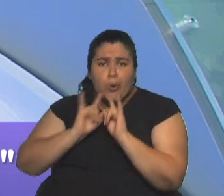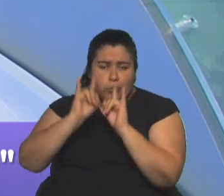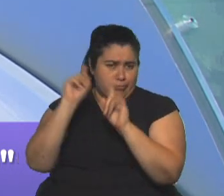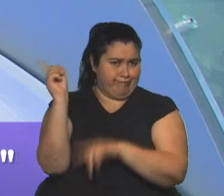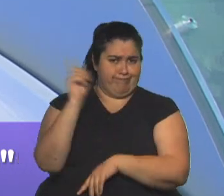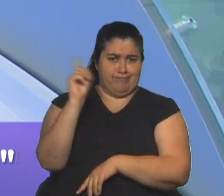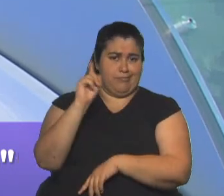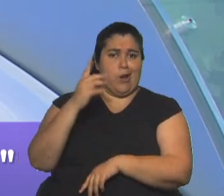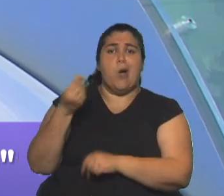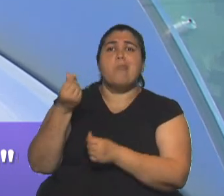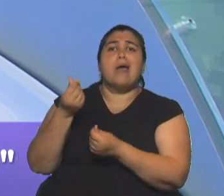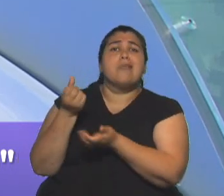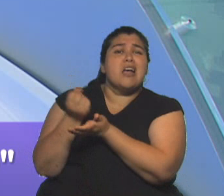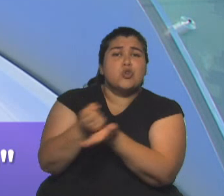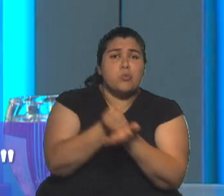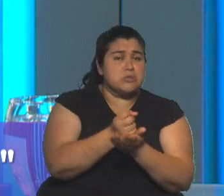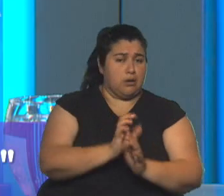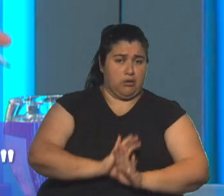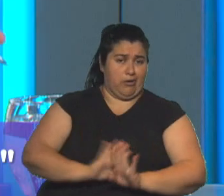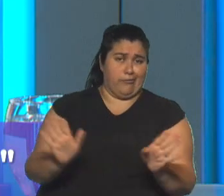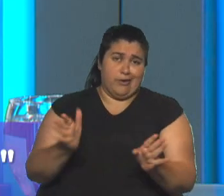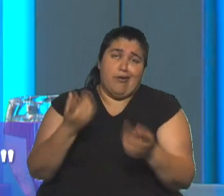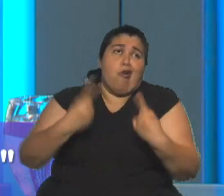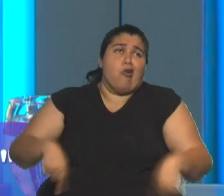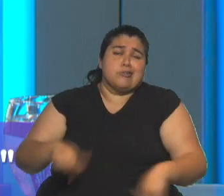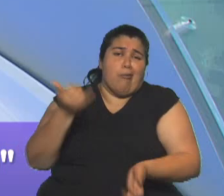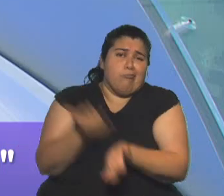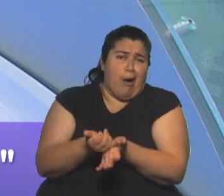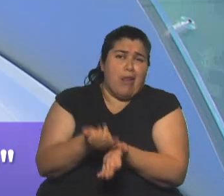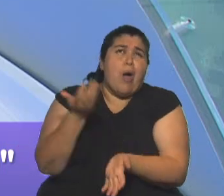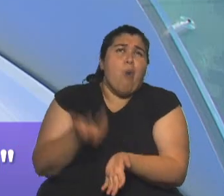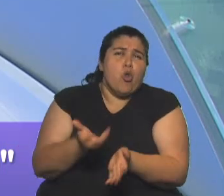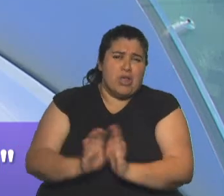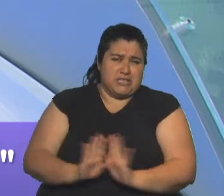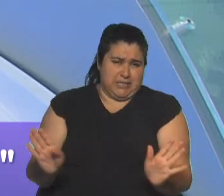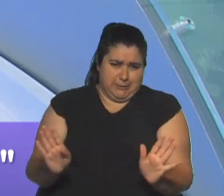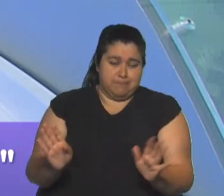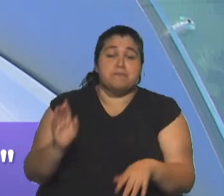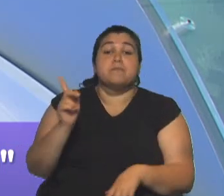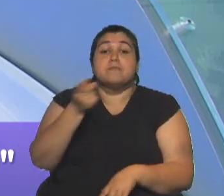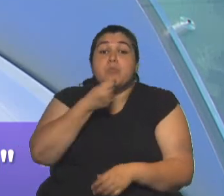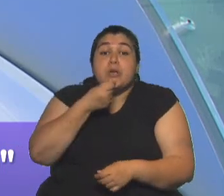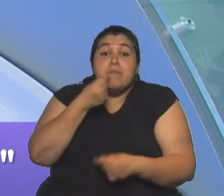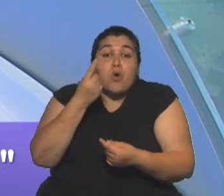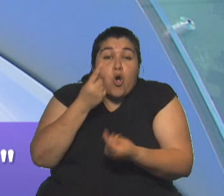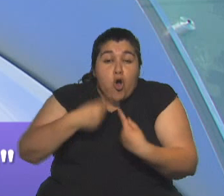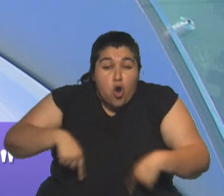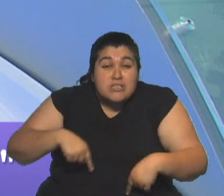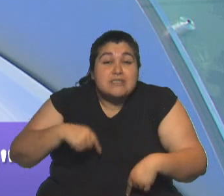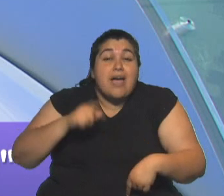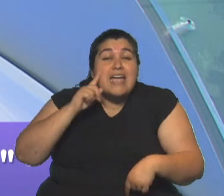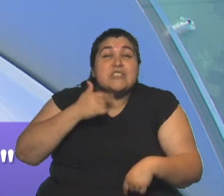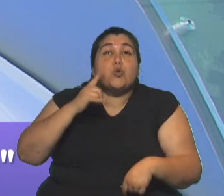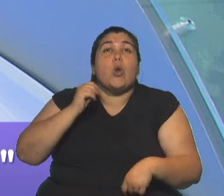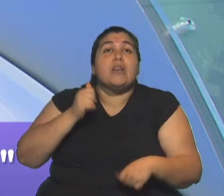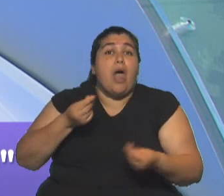de subsidiar boludeces, decía en aquel momento. Hay que ver si cambió de opinión ahora. Si la insulina sube, se paga lo que sale en el